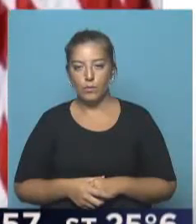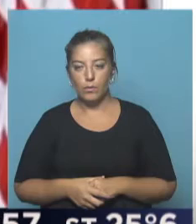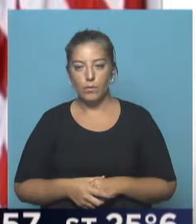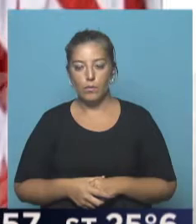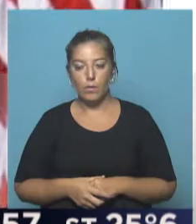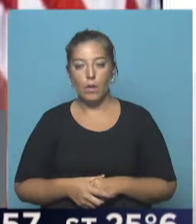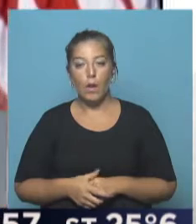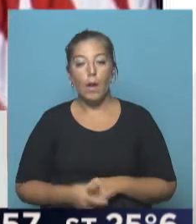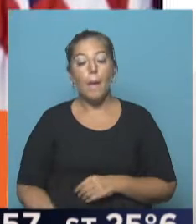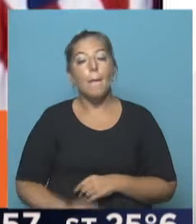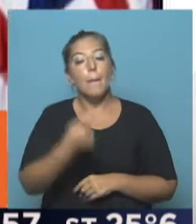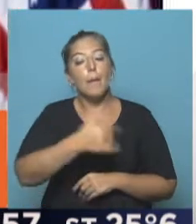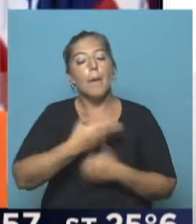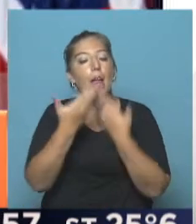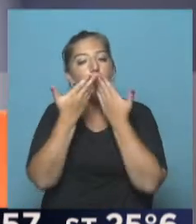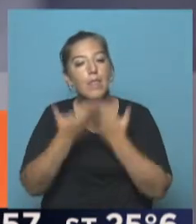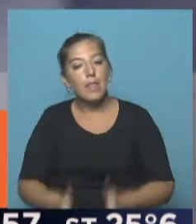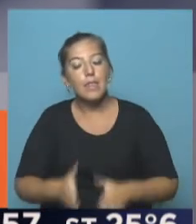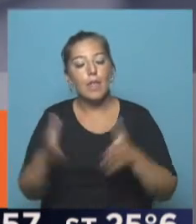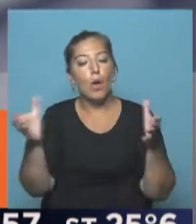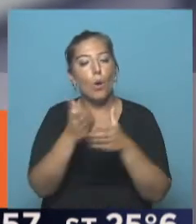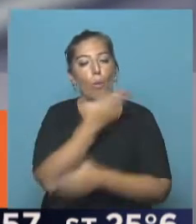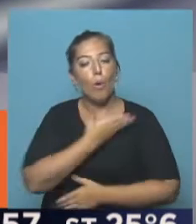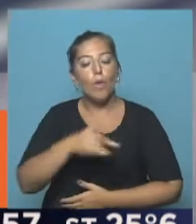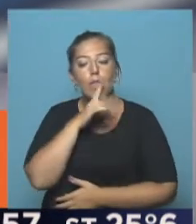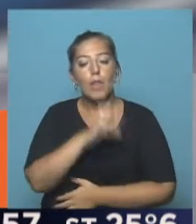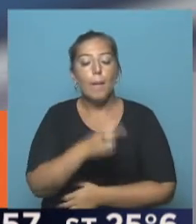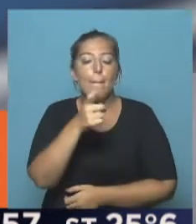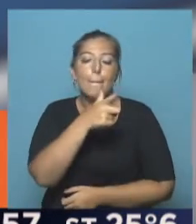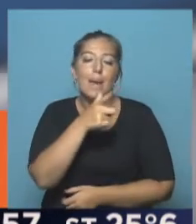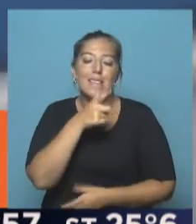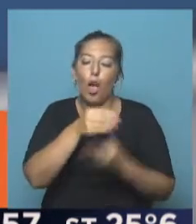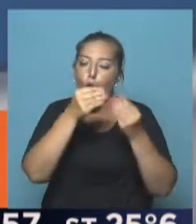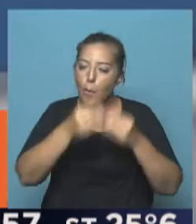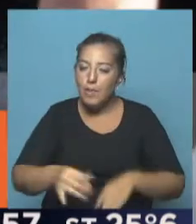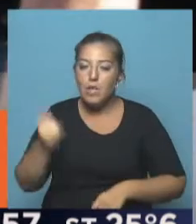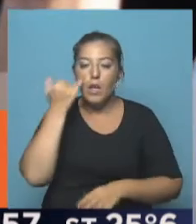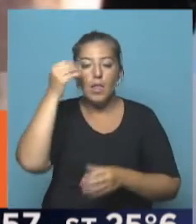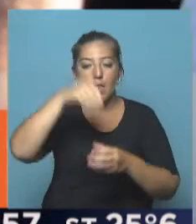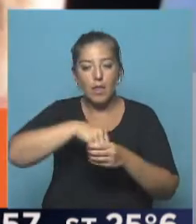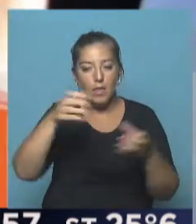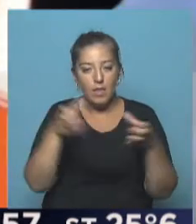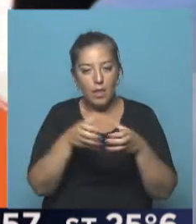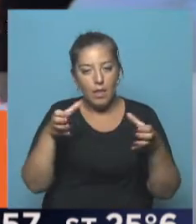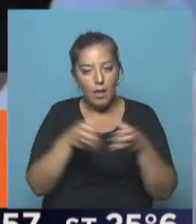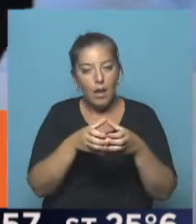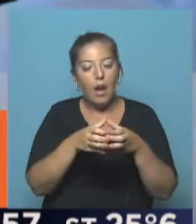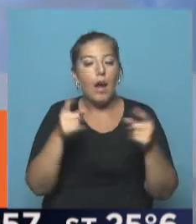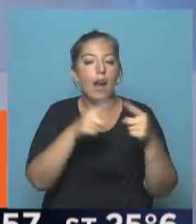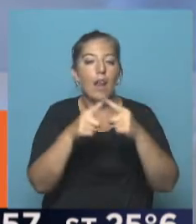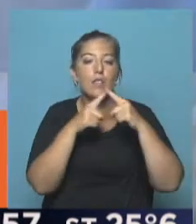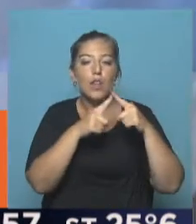La primera y resonante baja del gabinete de Donald Trump parece ser solo la punta del iceberg que constituyen las inusuales relaciones del